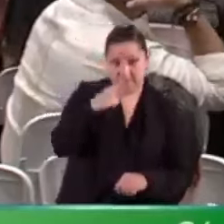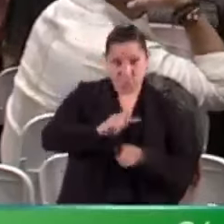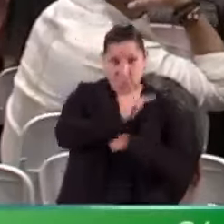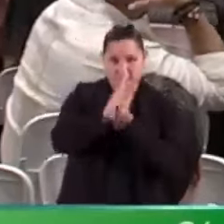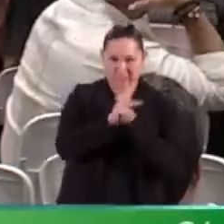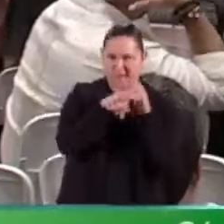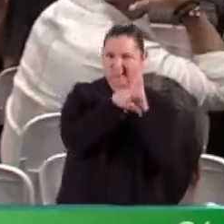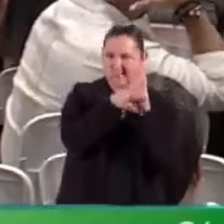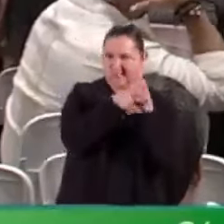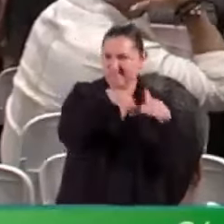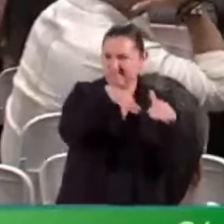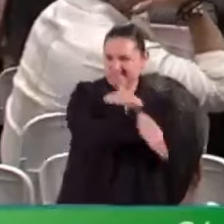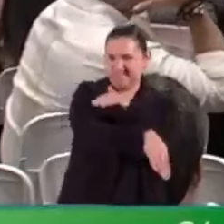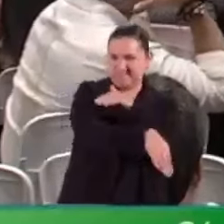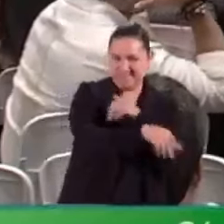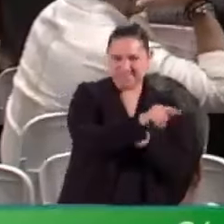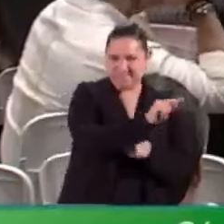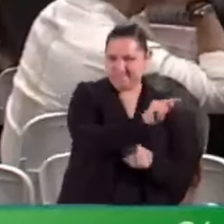Es